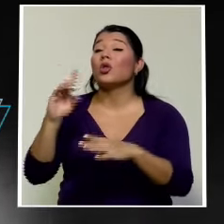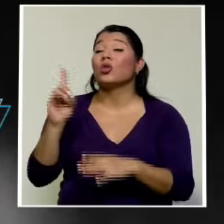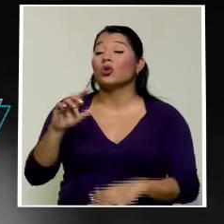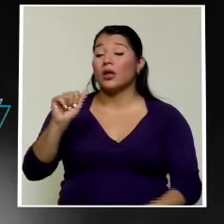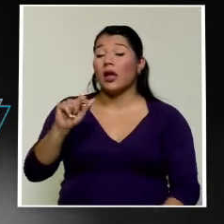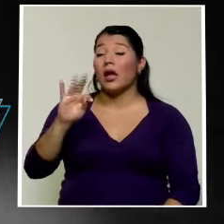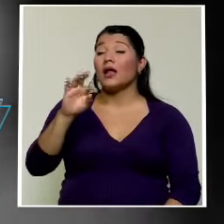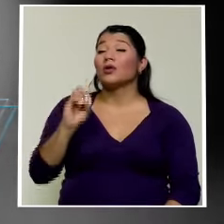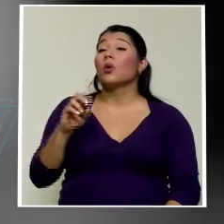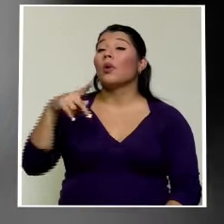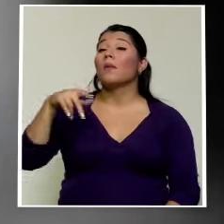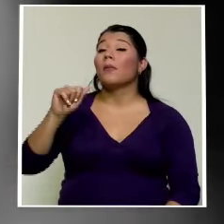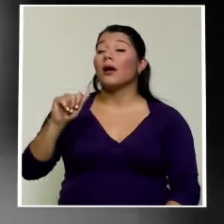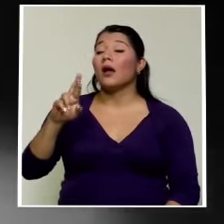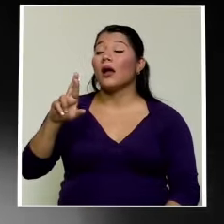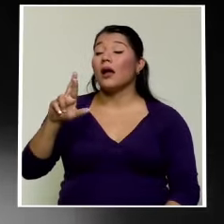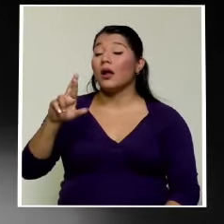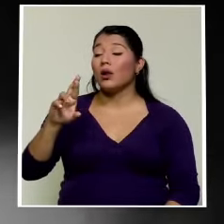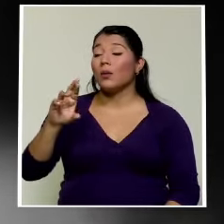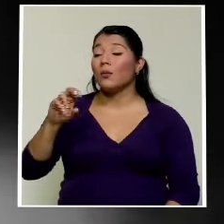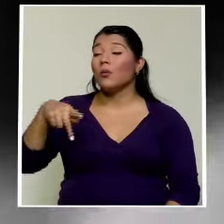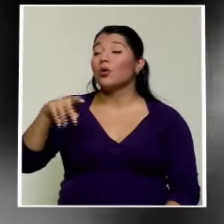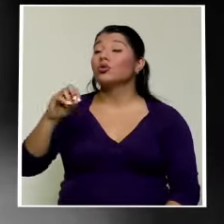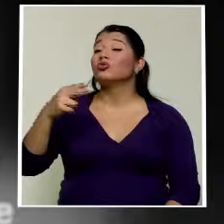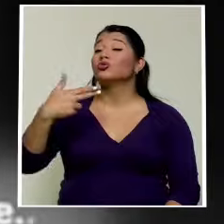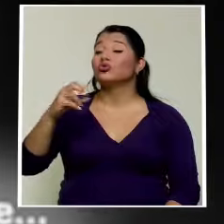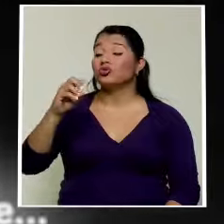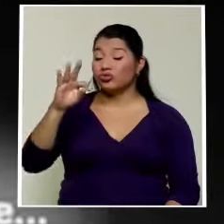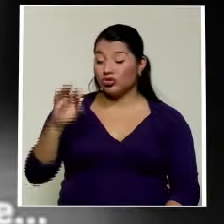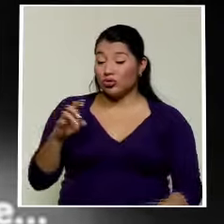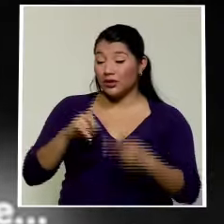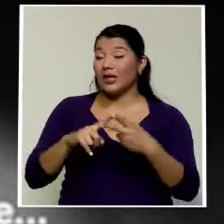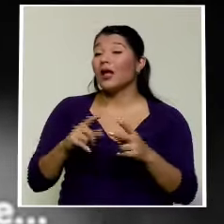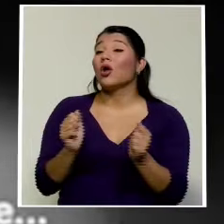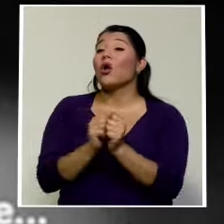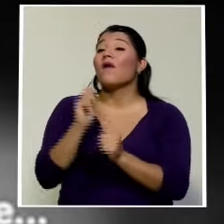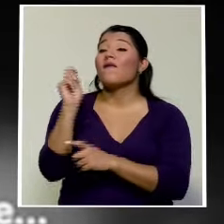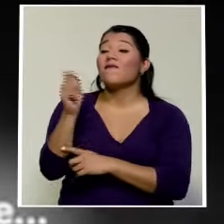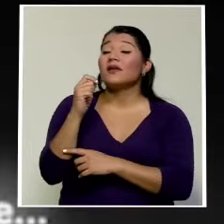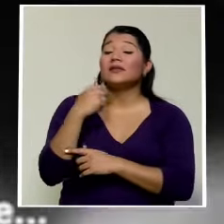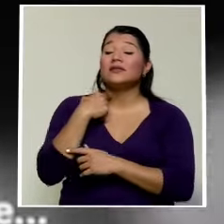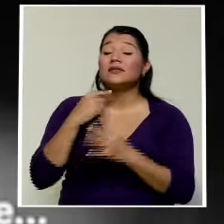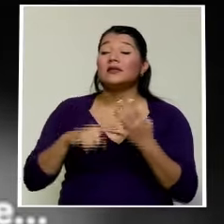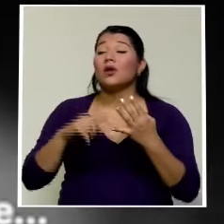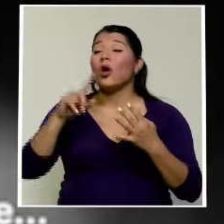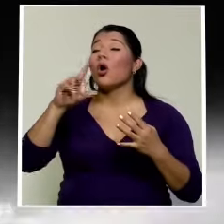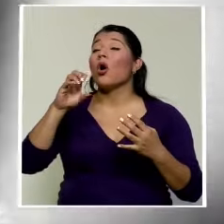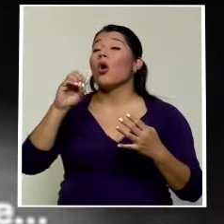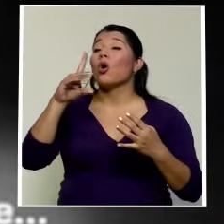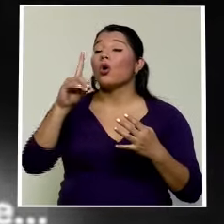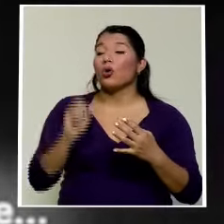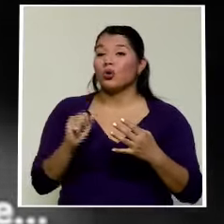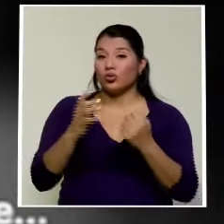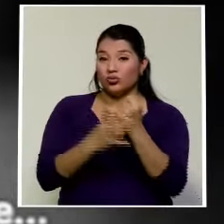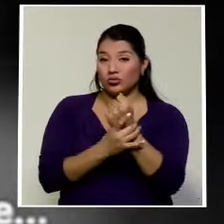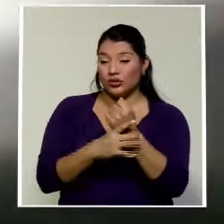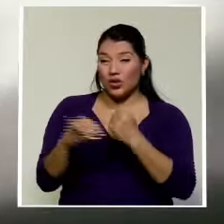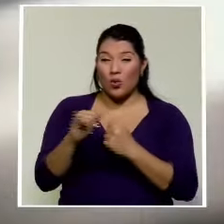de las Palomas, en donde se encontraron con una fiesta clandestina, con cobro de entrada y brazaletes, así como una serie de vehículos